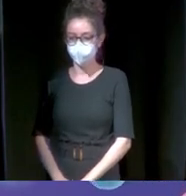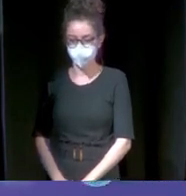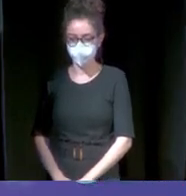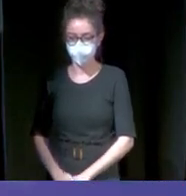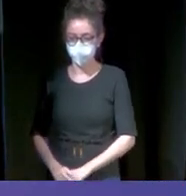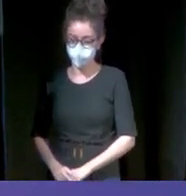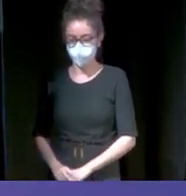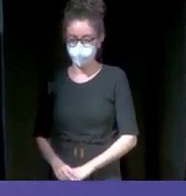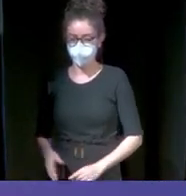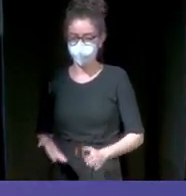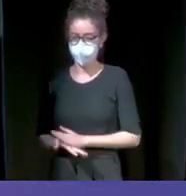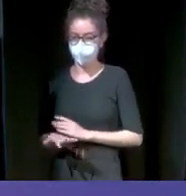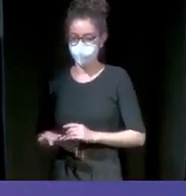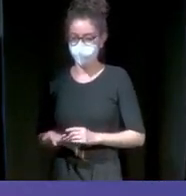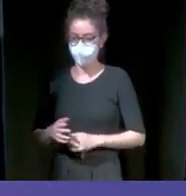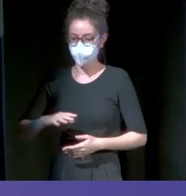ah